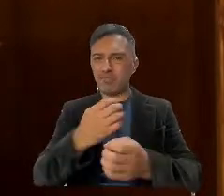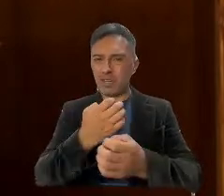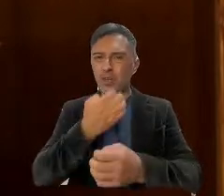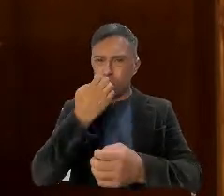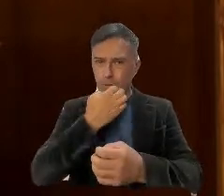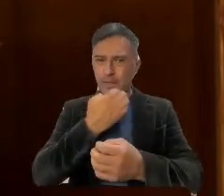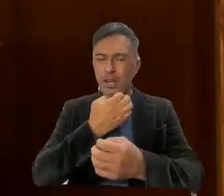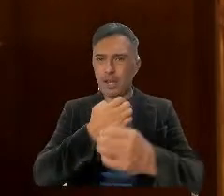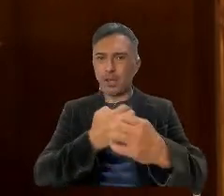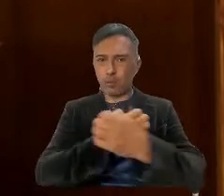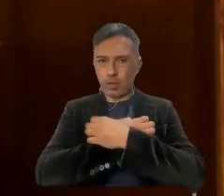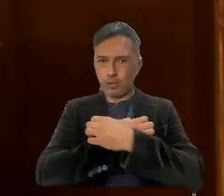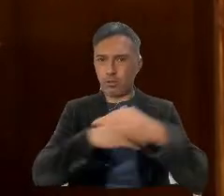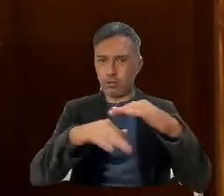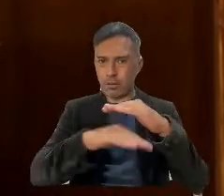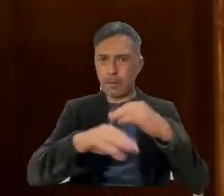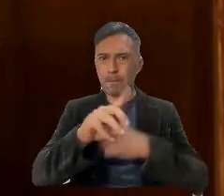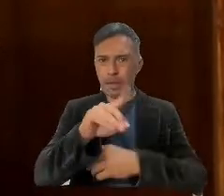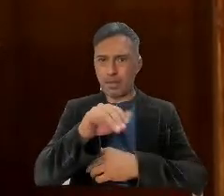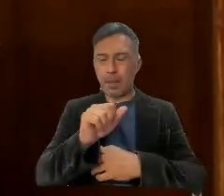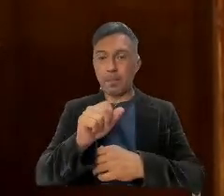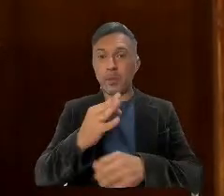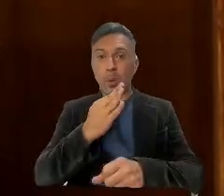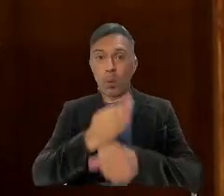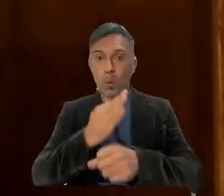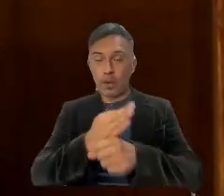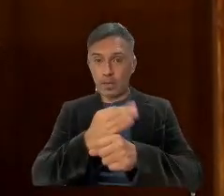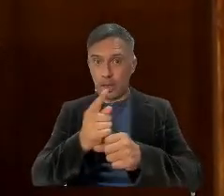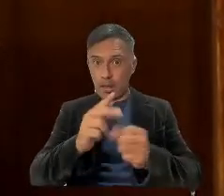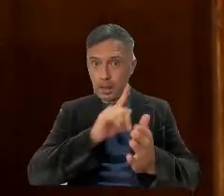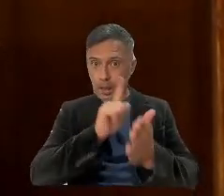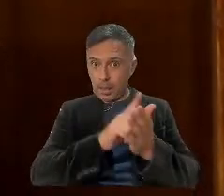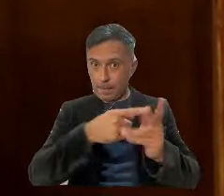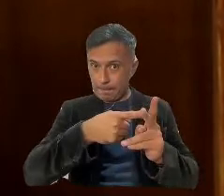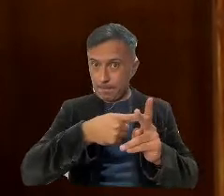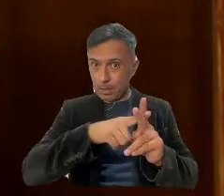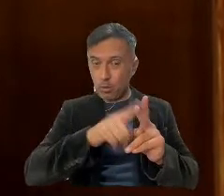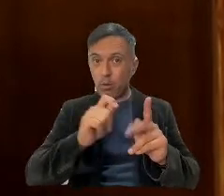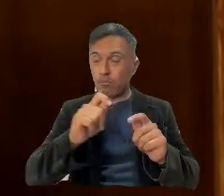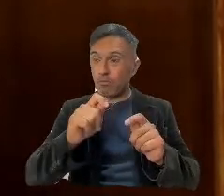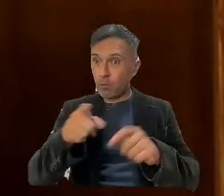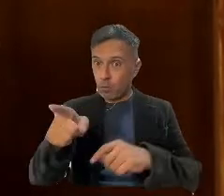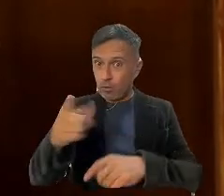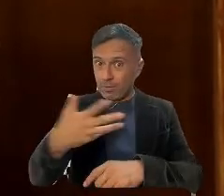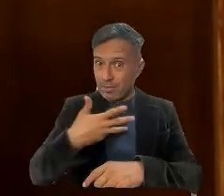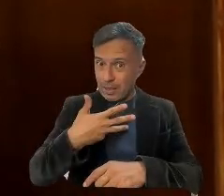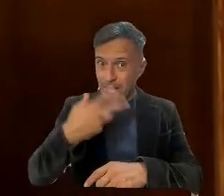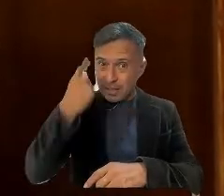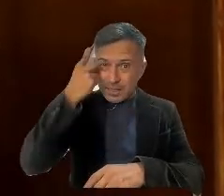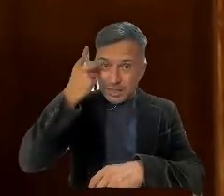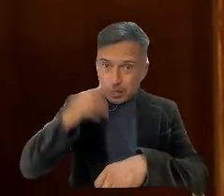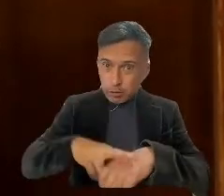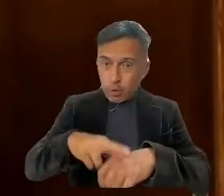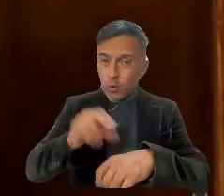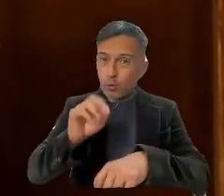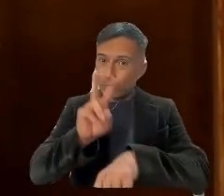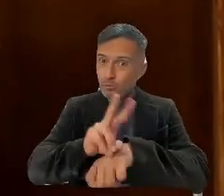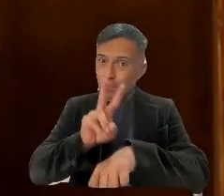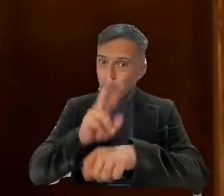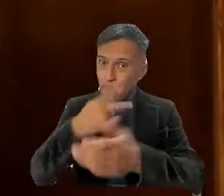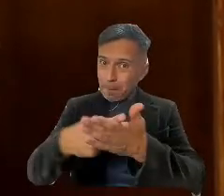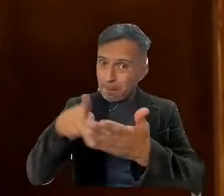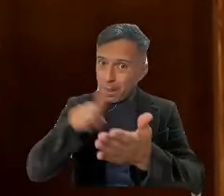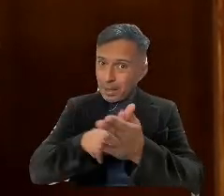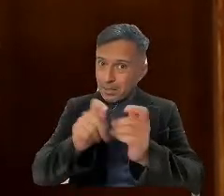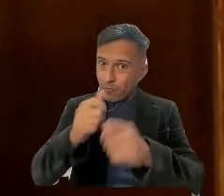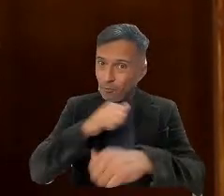en vigor del presente decreto ostenten una plaza de dirección o de supervisión derivados de los